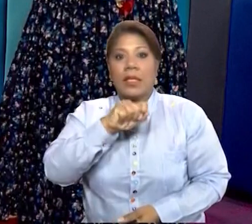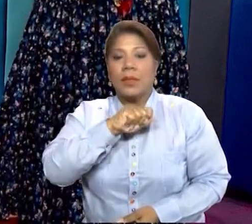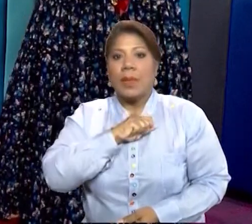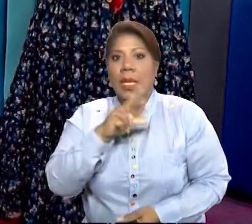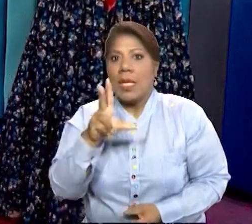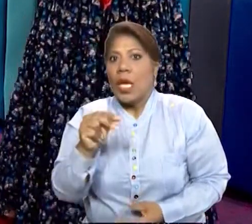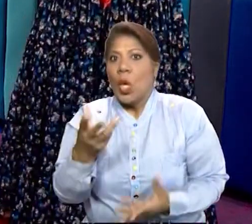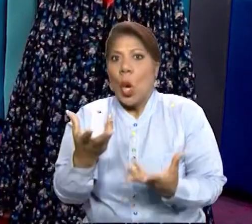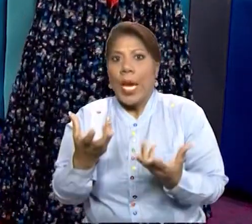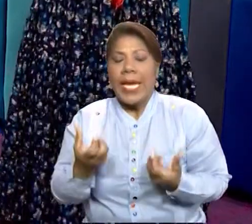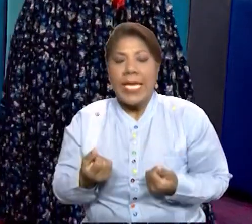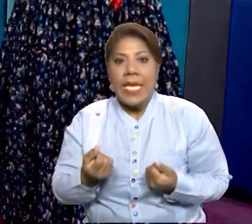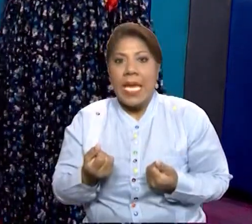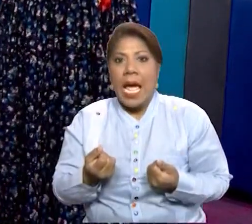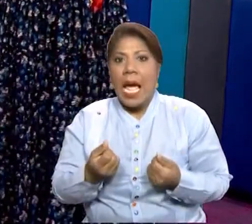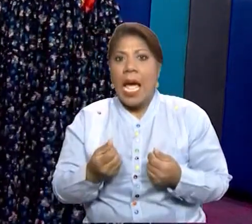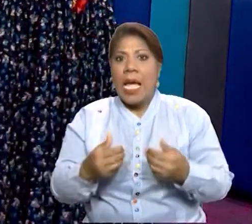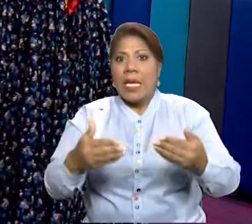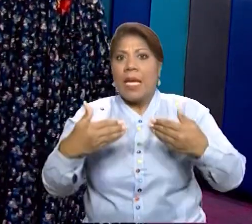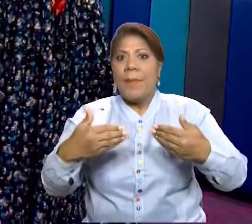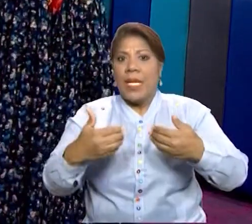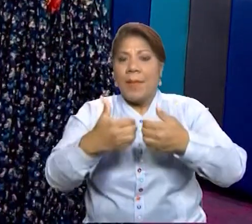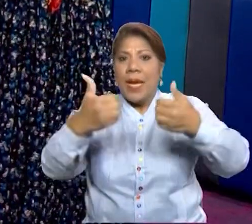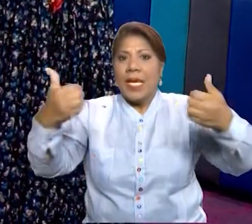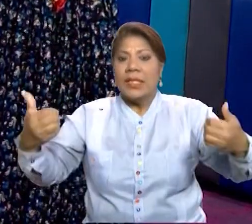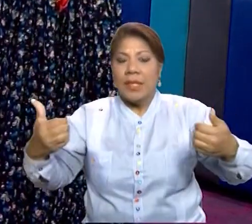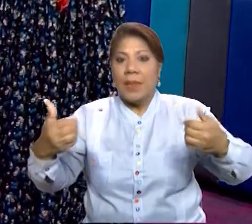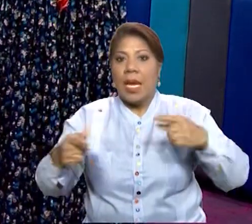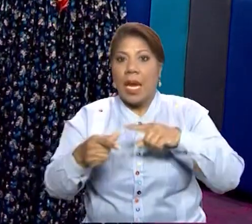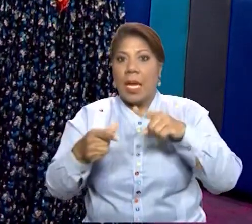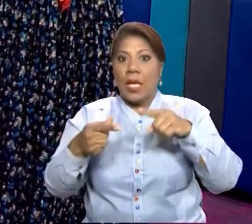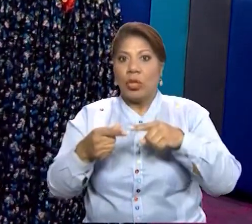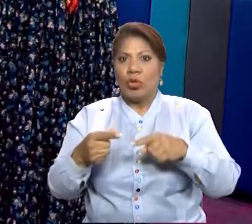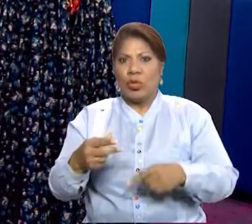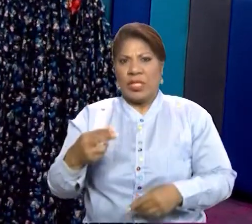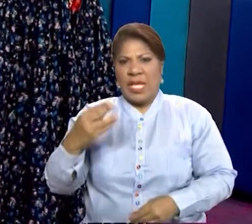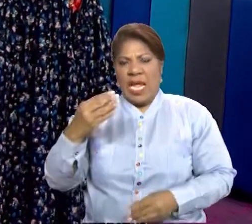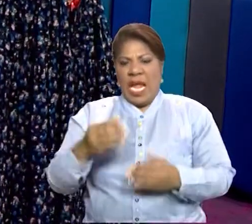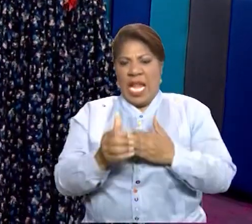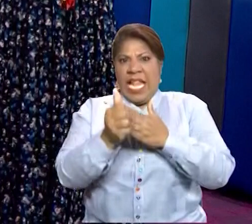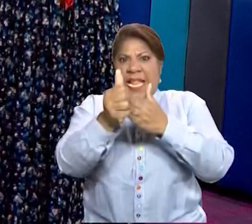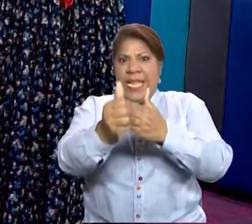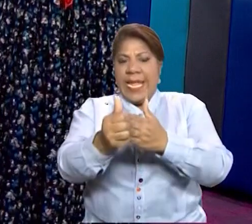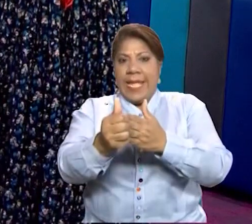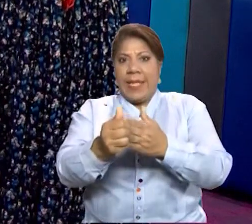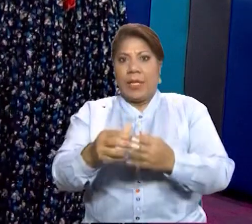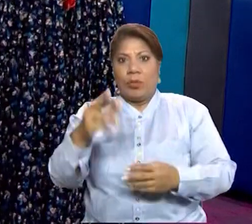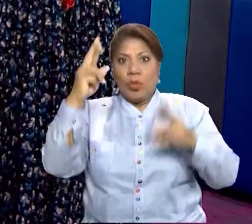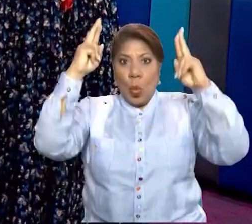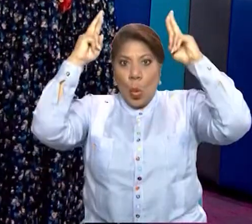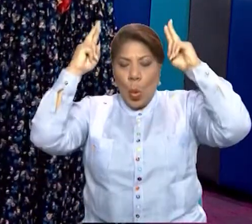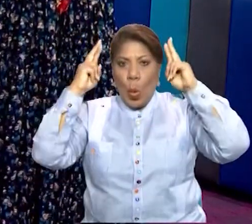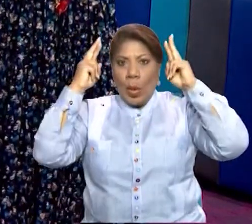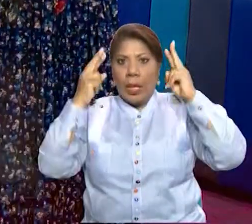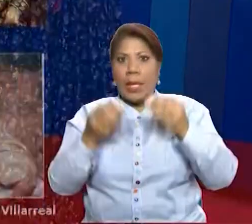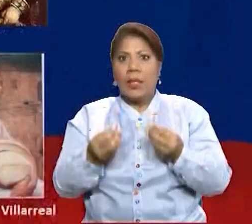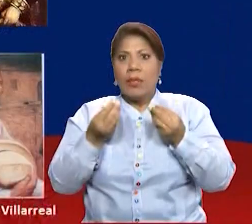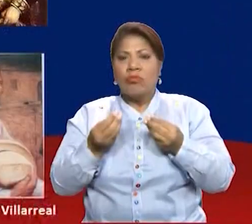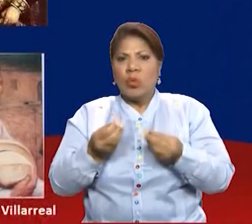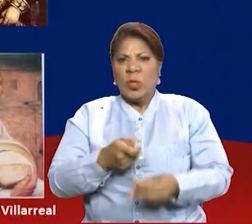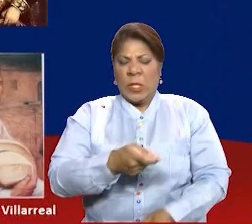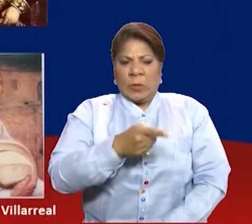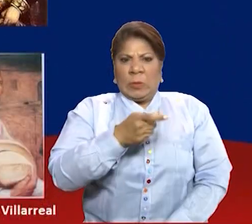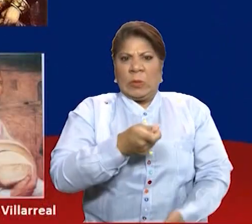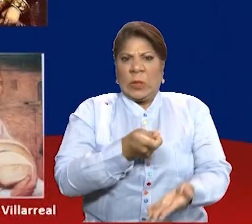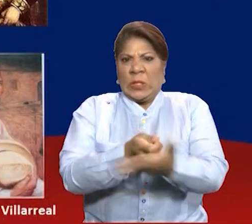esto sucediera. Y al llegar el virrey de Don Juan de Sámano, hubo muchas persecuciones y